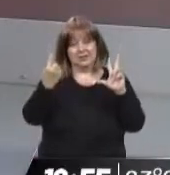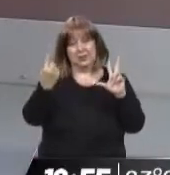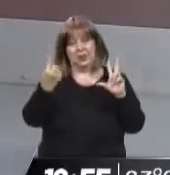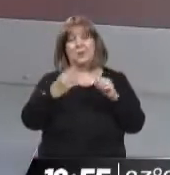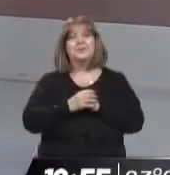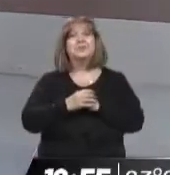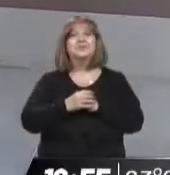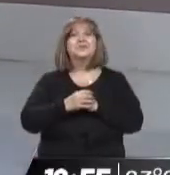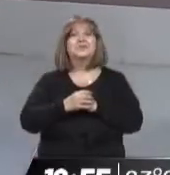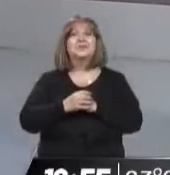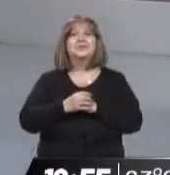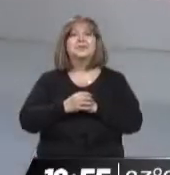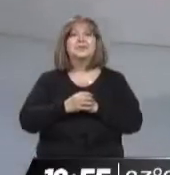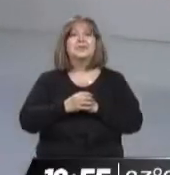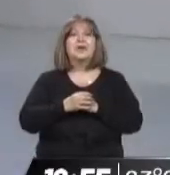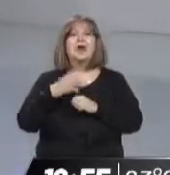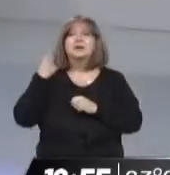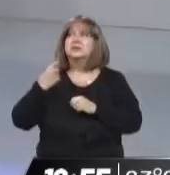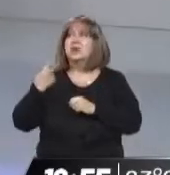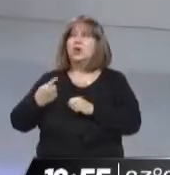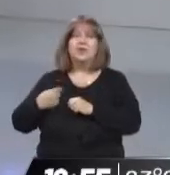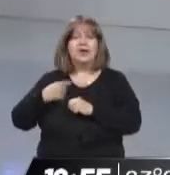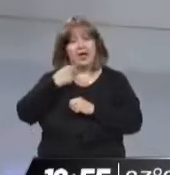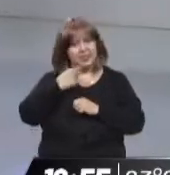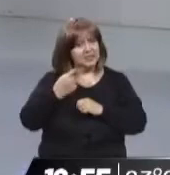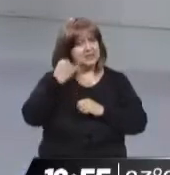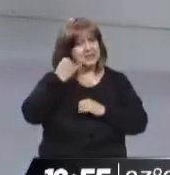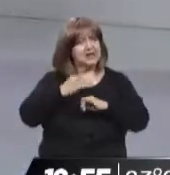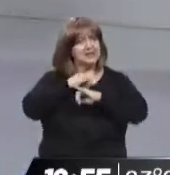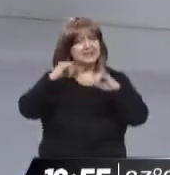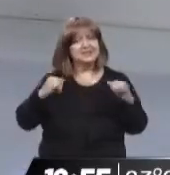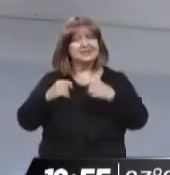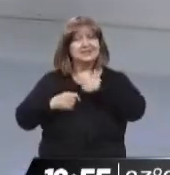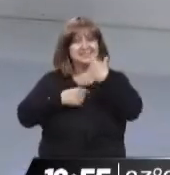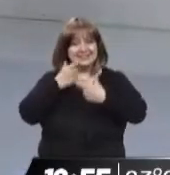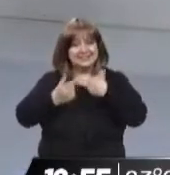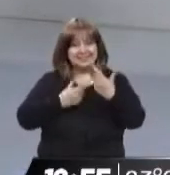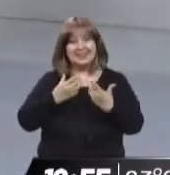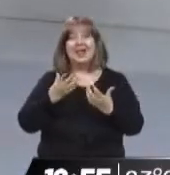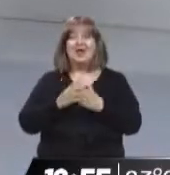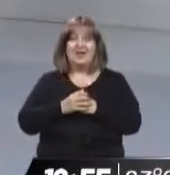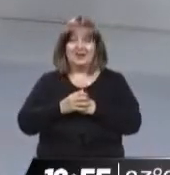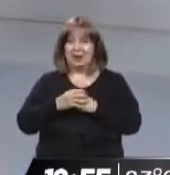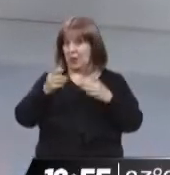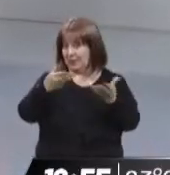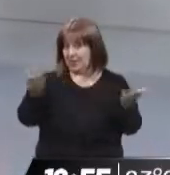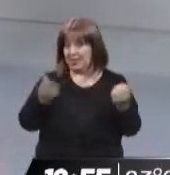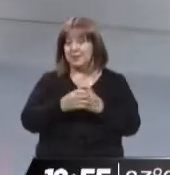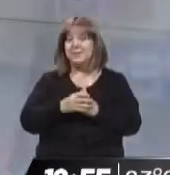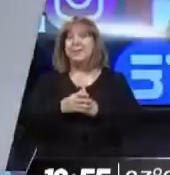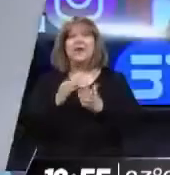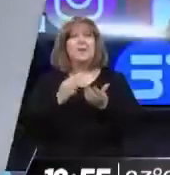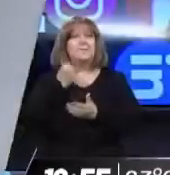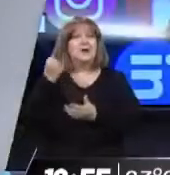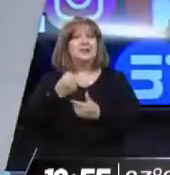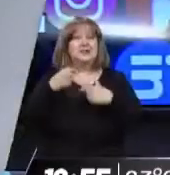Bueno, 19:55 minutos, Sofía dice que viene a traernos sonrisa. No solamente a nosotros, sobre todo a nuestros televidentes. Qué mejor que sonreír